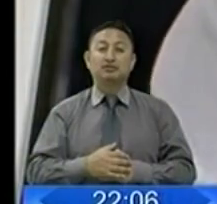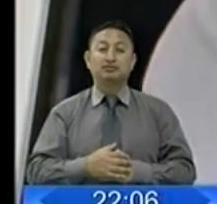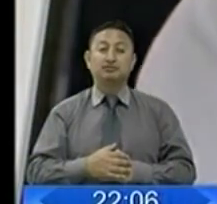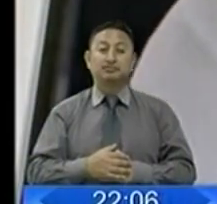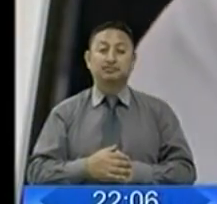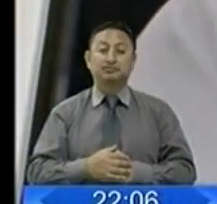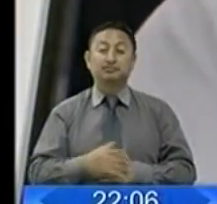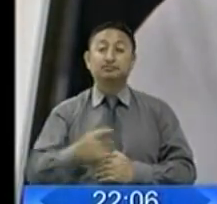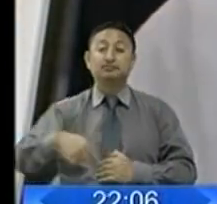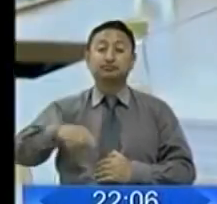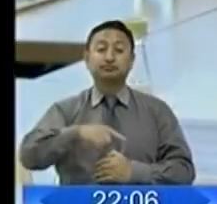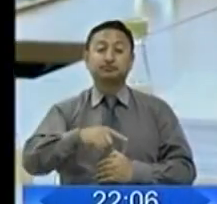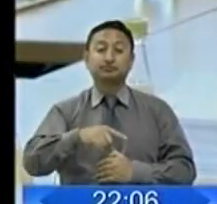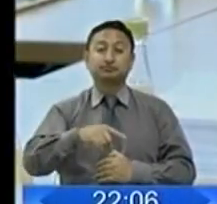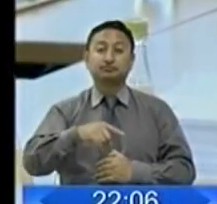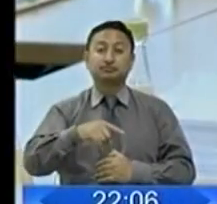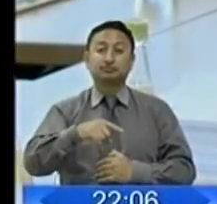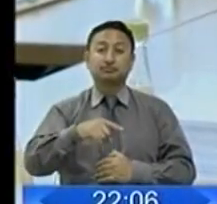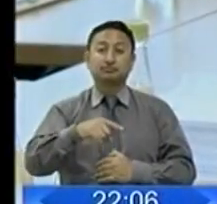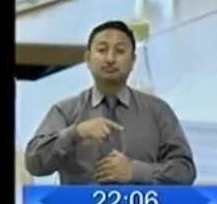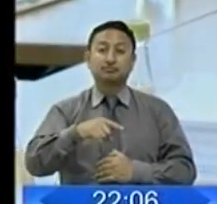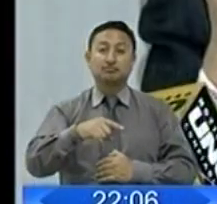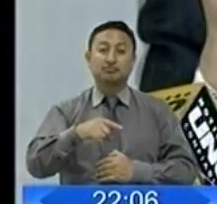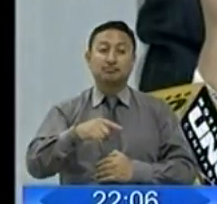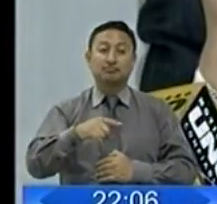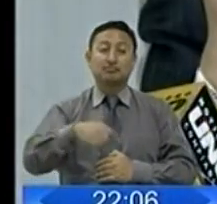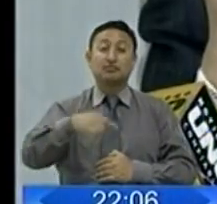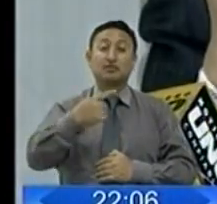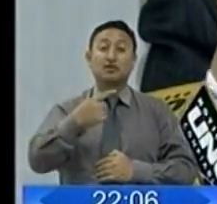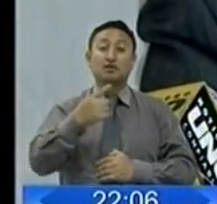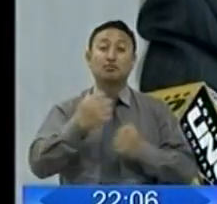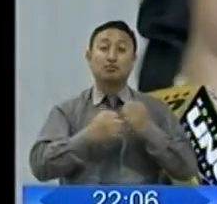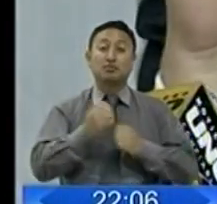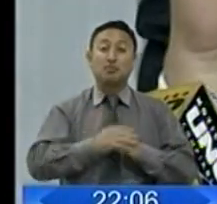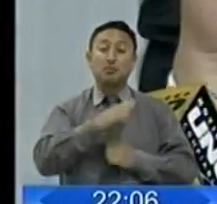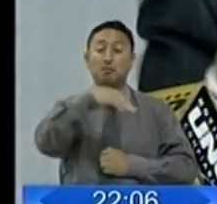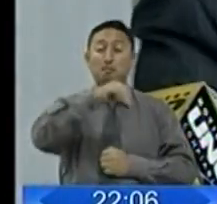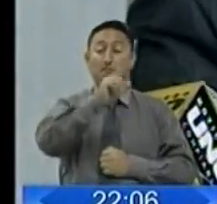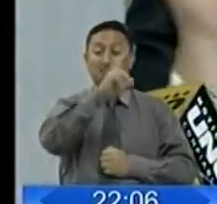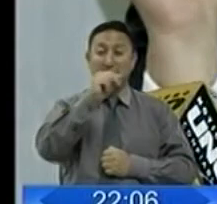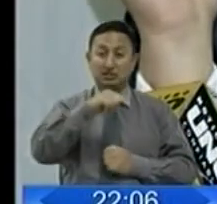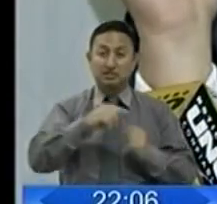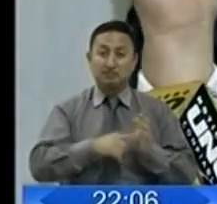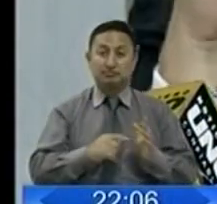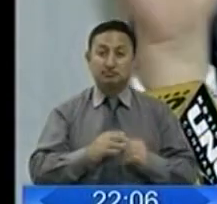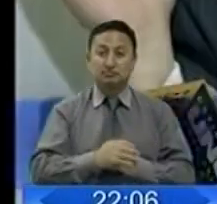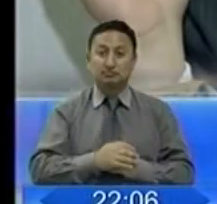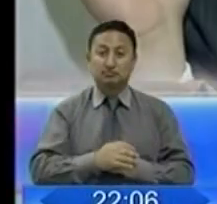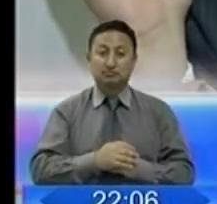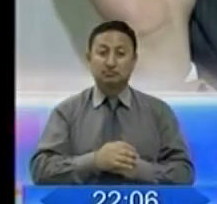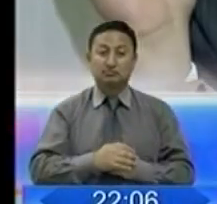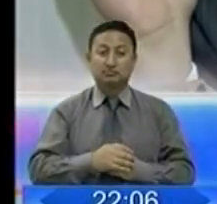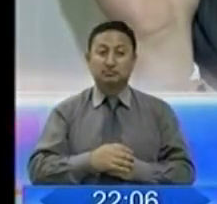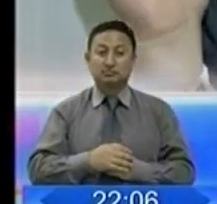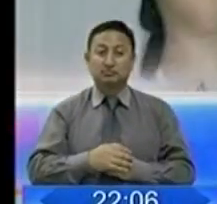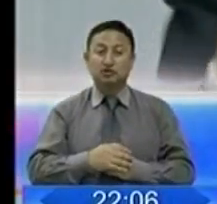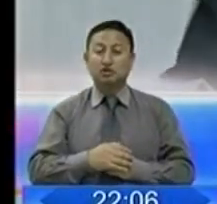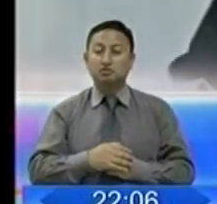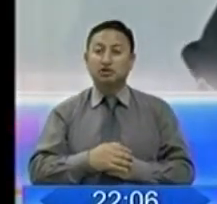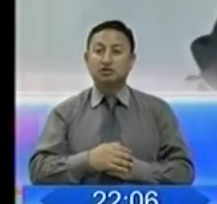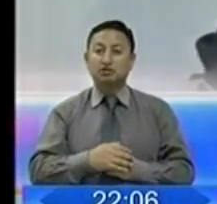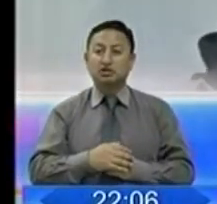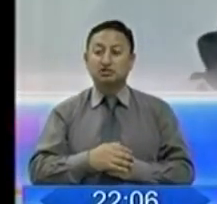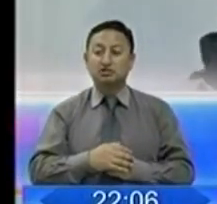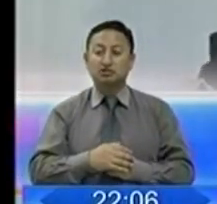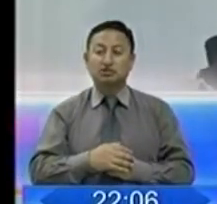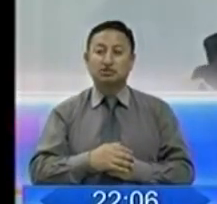no se descarta seguir acciones legales contra Martínez. El resto de procesados y ha dicho junto a su defensa técnica lo que ella considera. Lo que